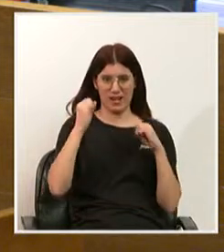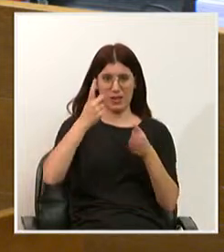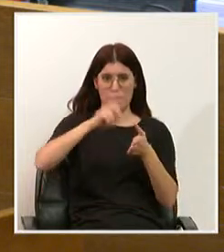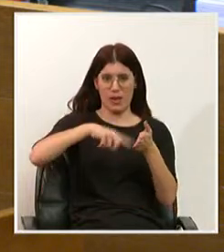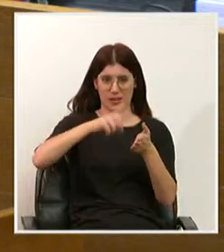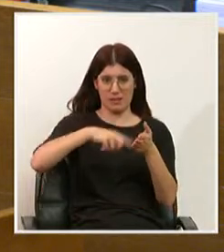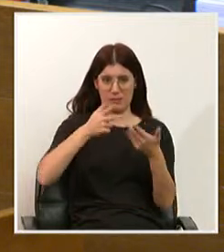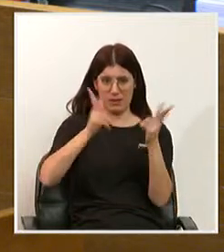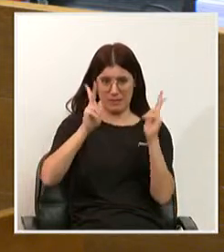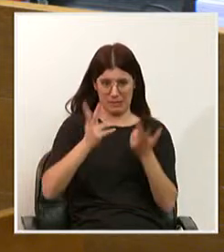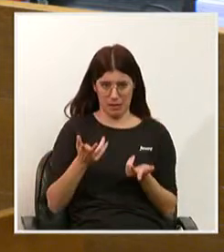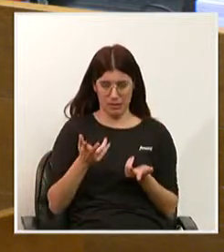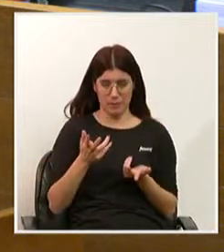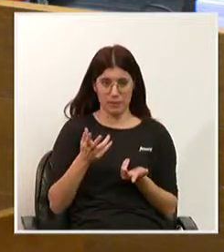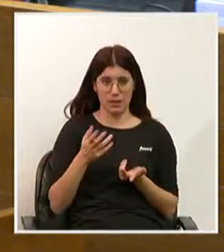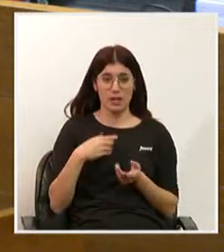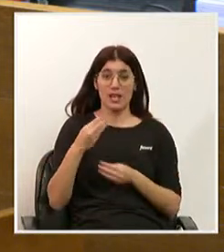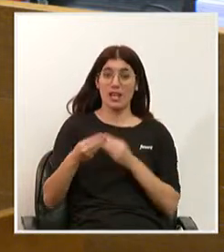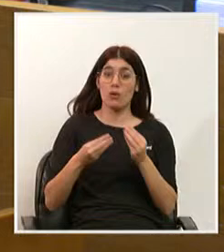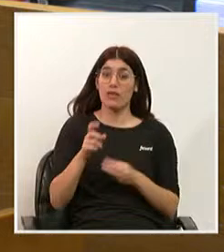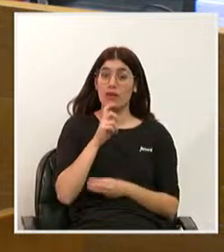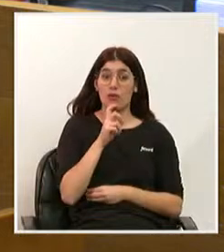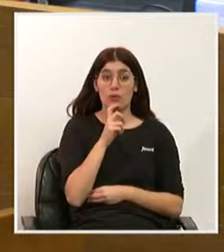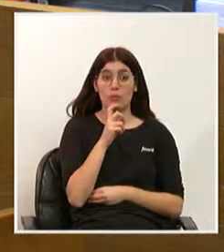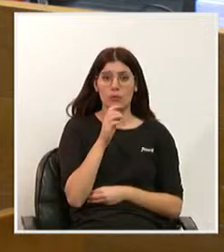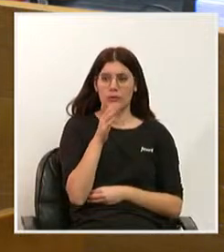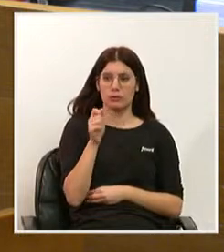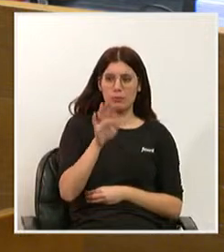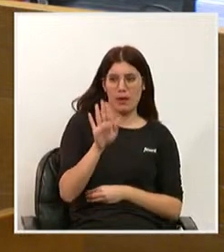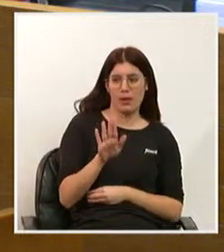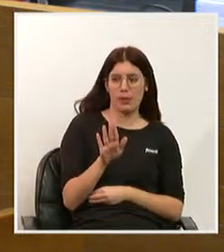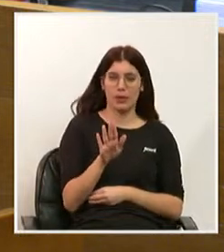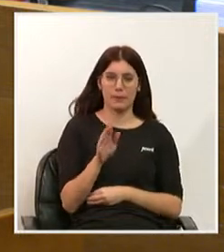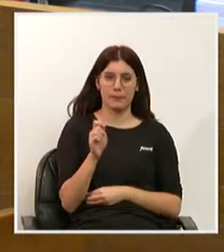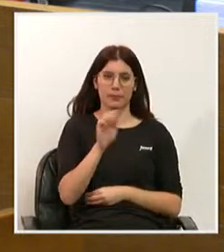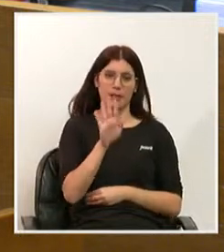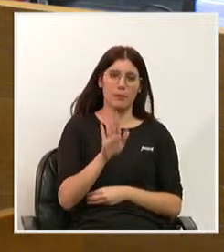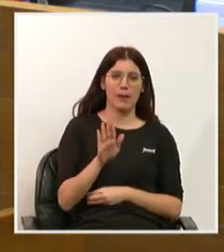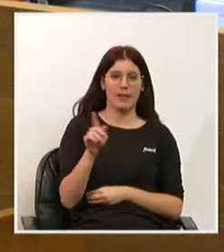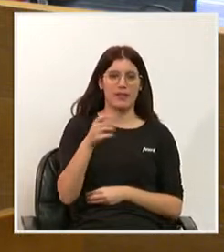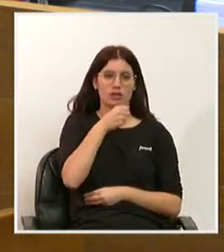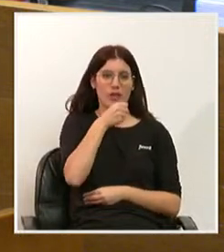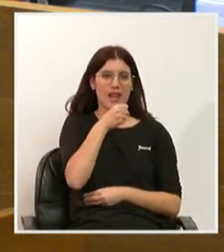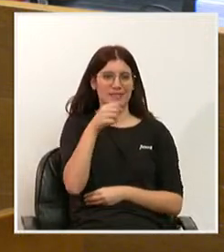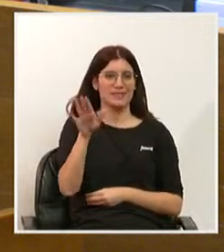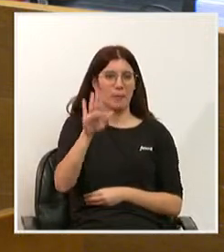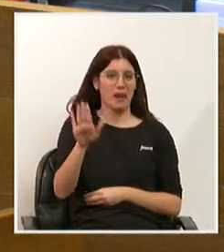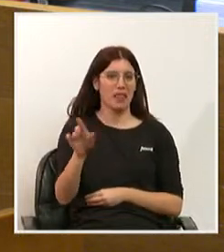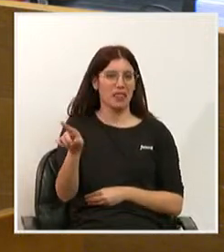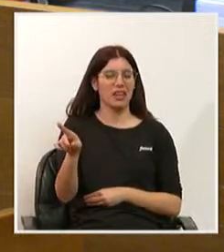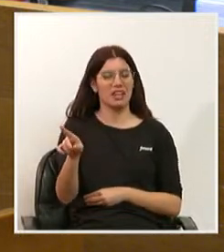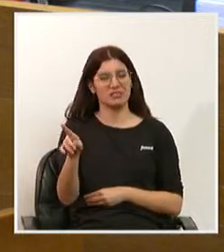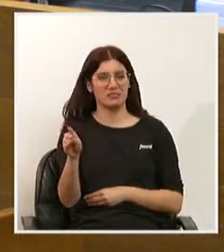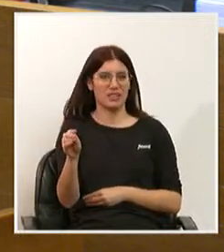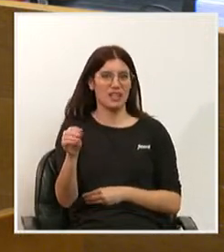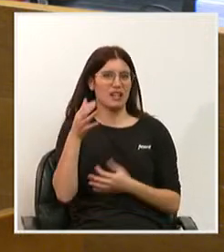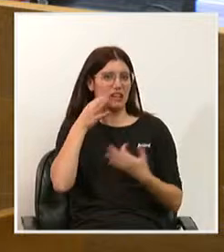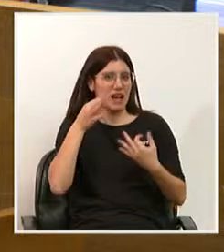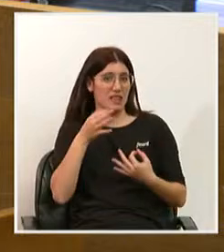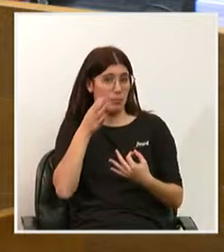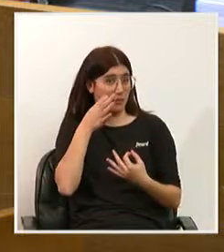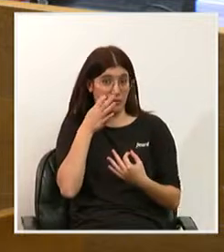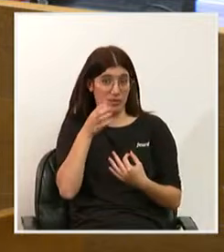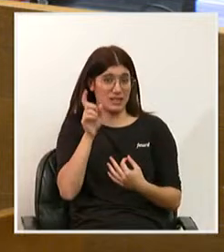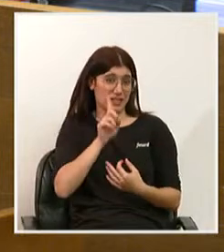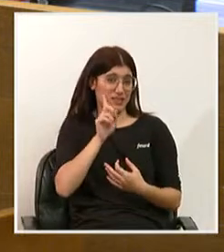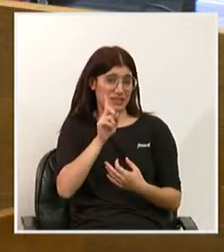a la libertad del mismo y lo hacen dándole Pues esa apariencia que tiene el partido socialista de darle apariencia de legalidad Pero que nada tiene tiene